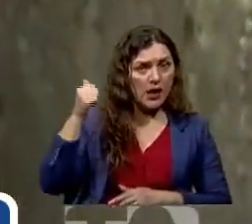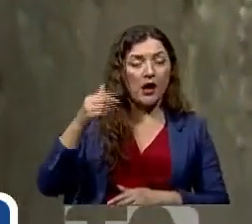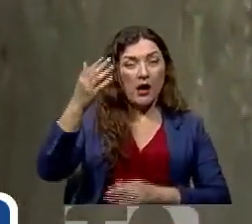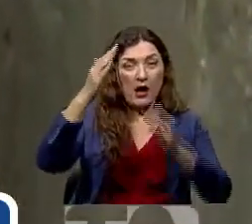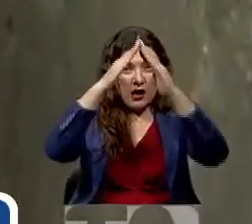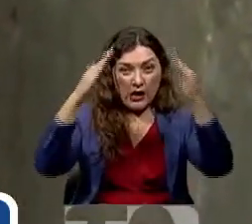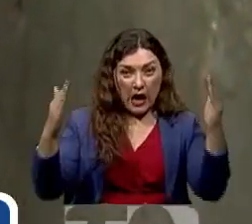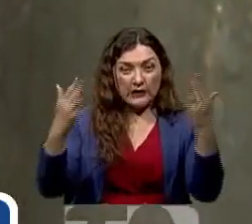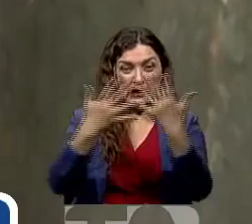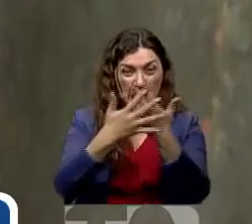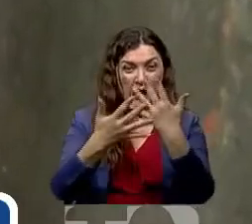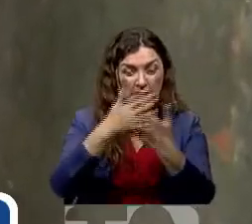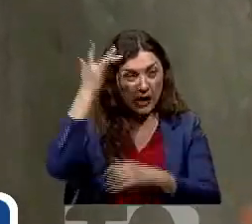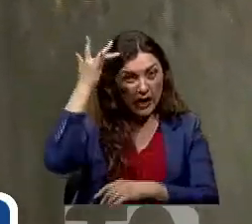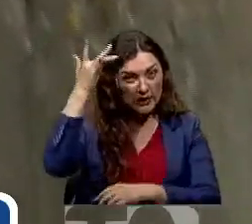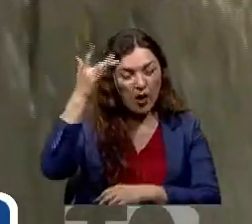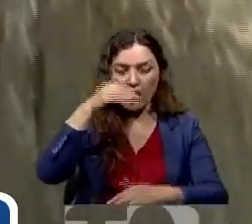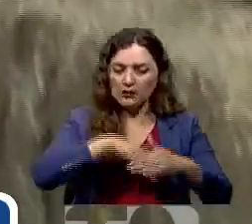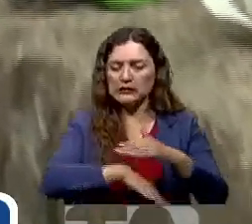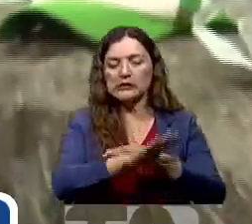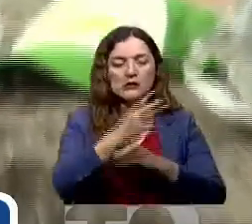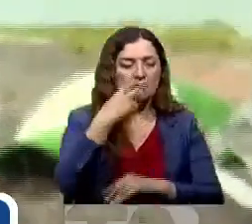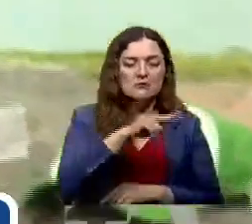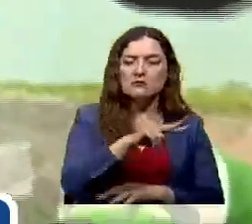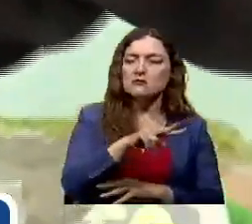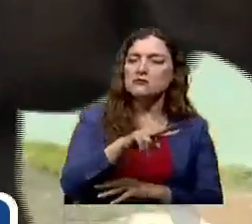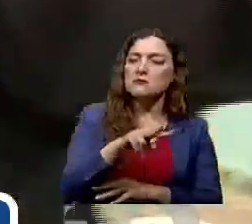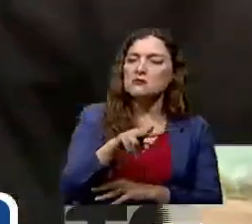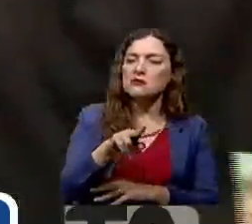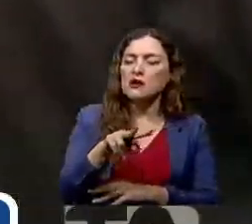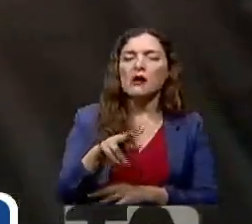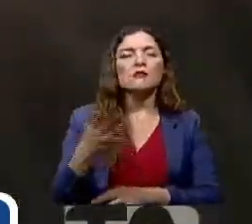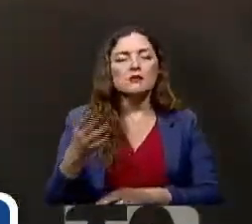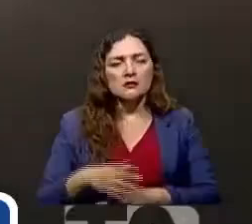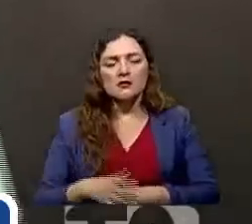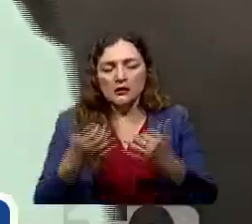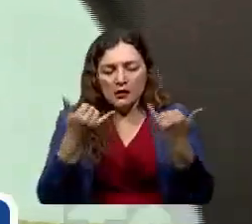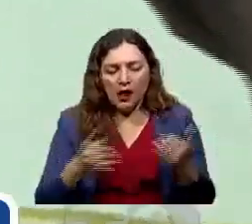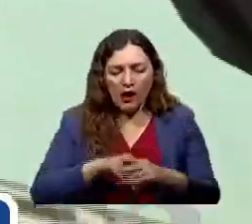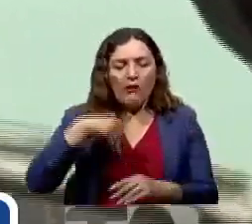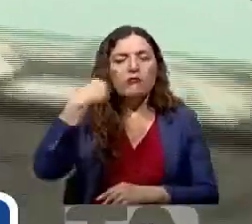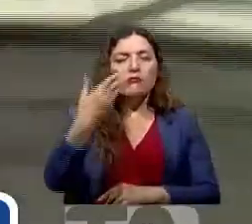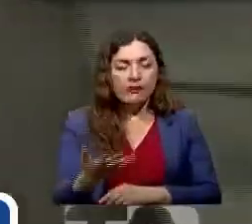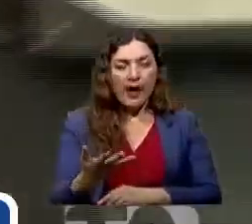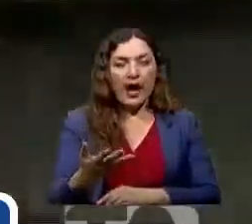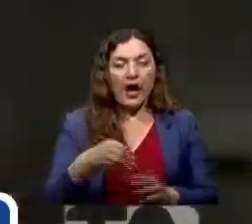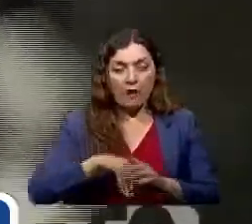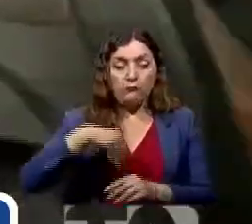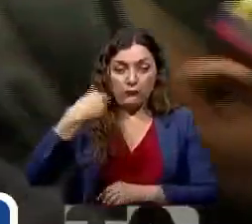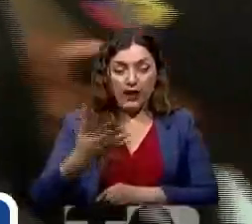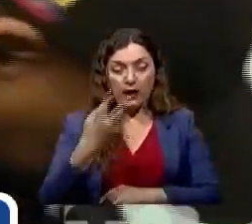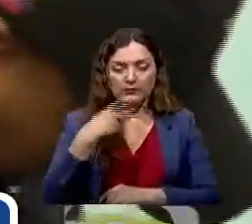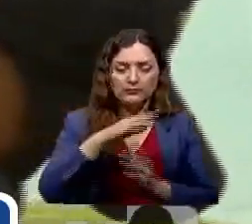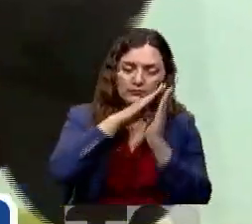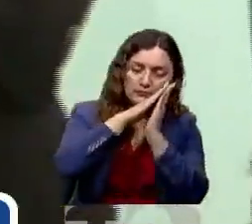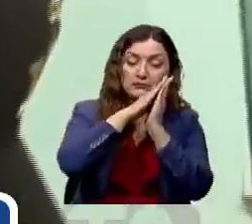penal García Moreno. Posiblemente las personas que hemos encontrado hoy pernoctando en la parte externa son aquellas que se ingresaban en el ex penal García